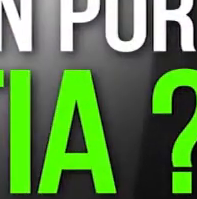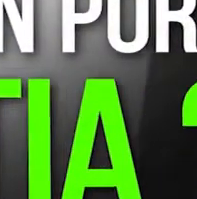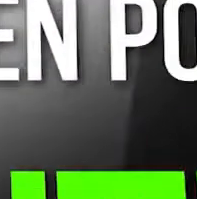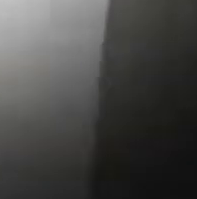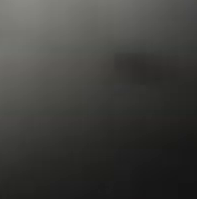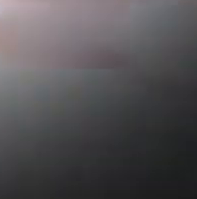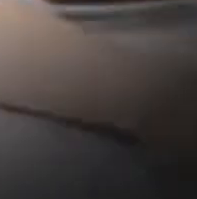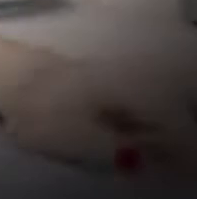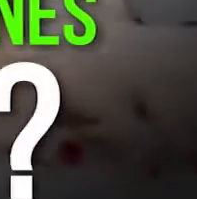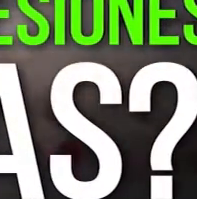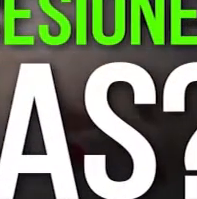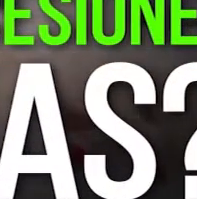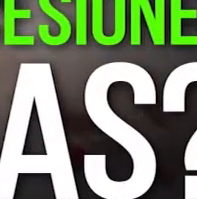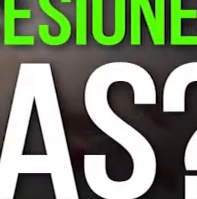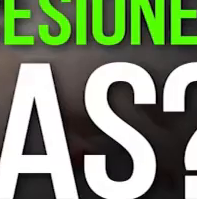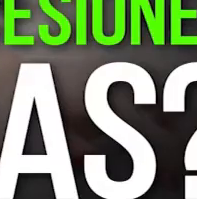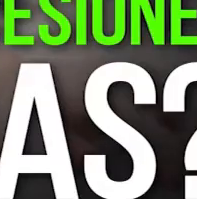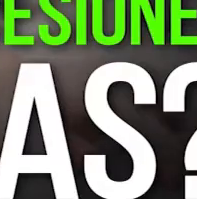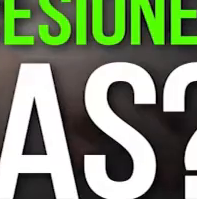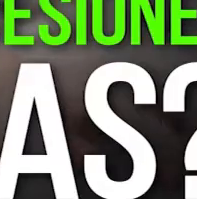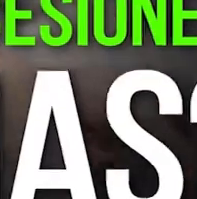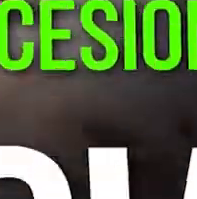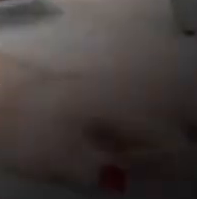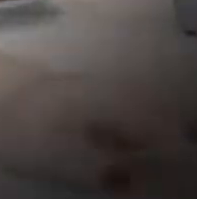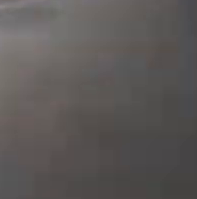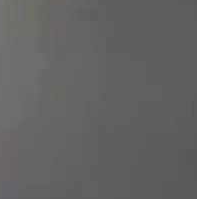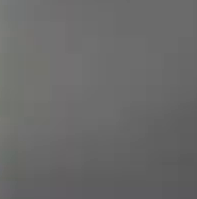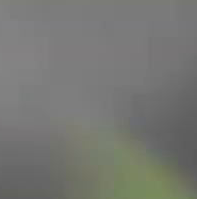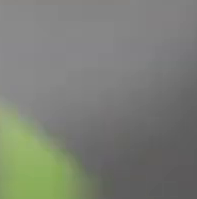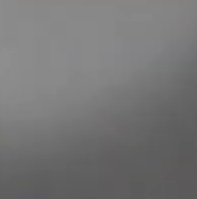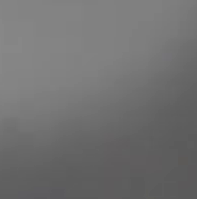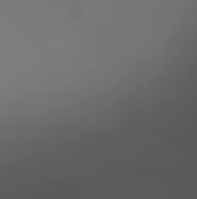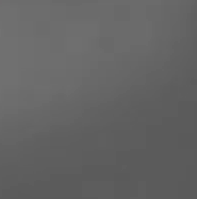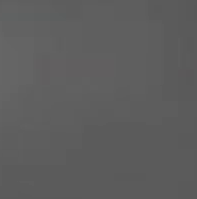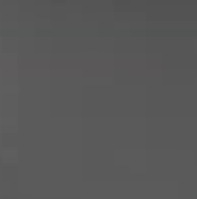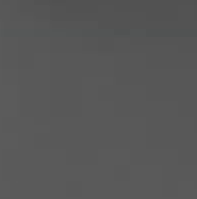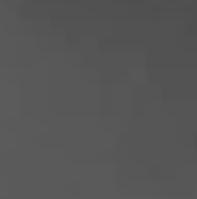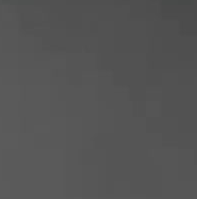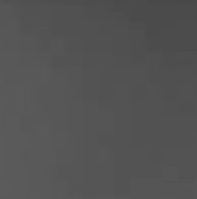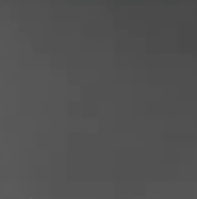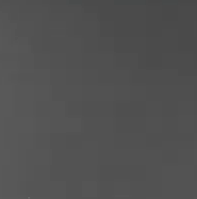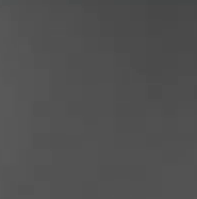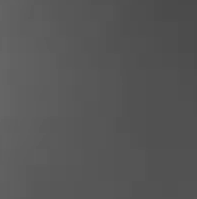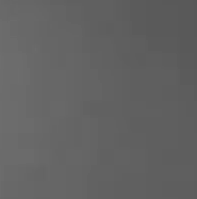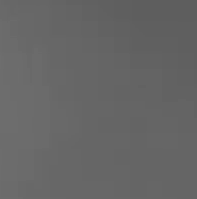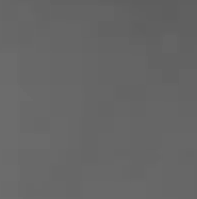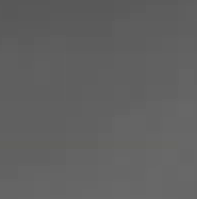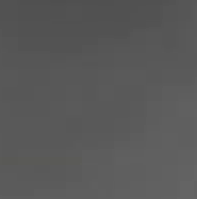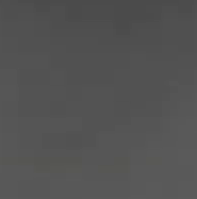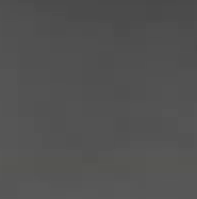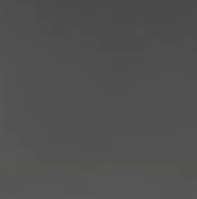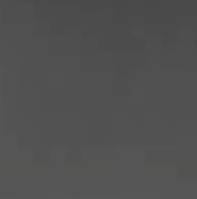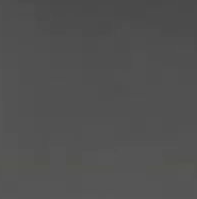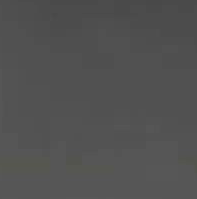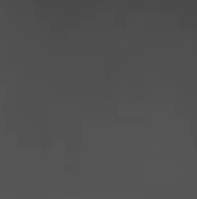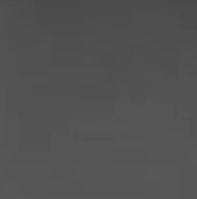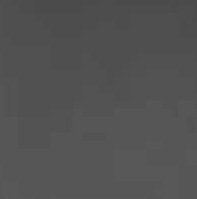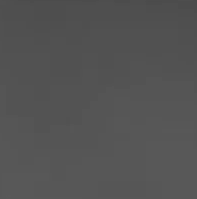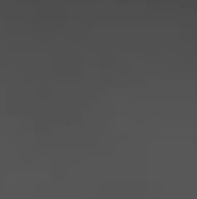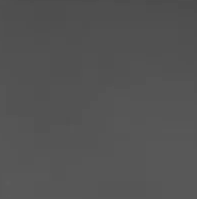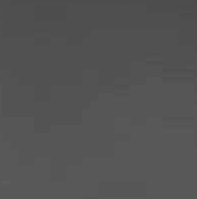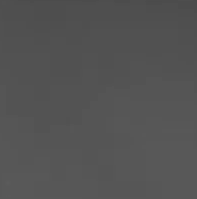garantía de un producto? ¿Tiene dificultades con sucesiones o herencias? Contáctenos, Rueda Navarro, consultoría jurídica y